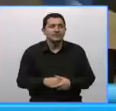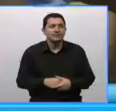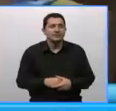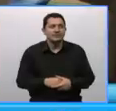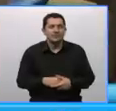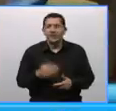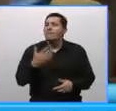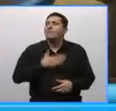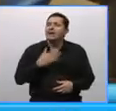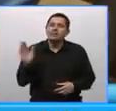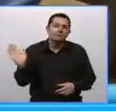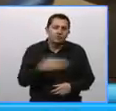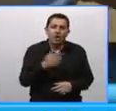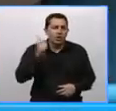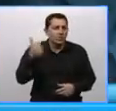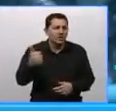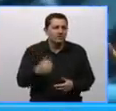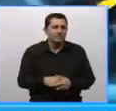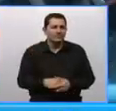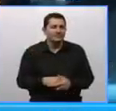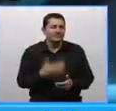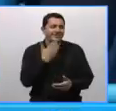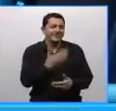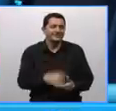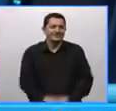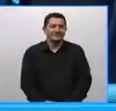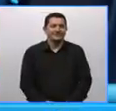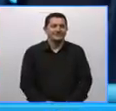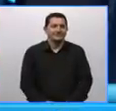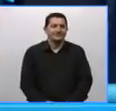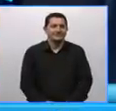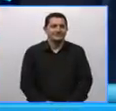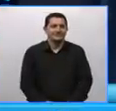Para mí sos buena en todo. Divino.